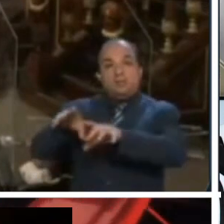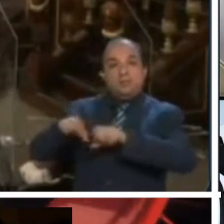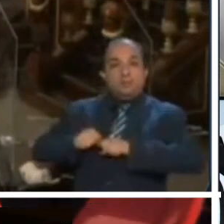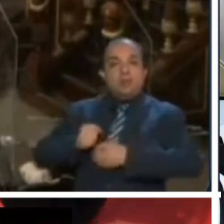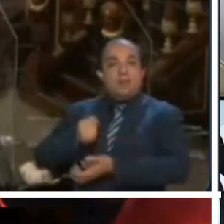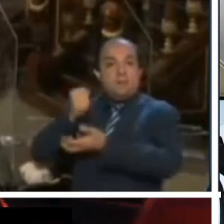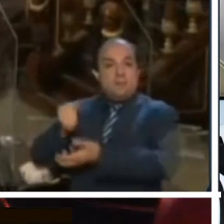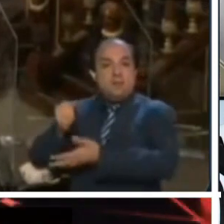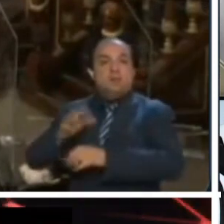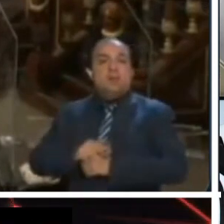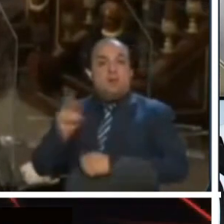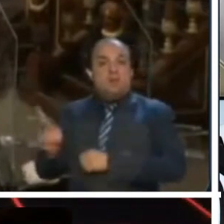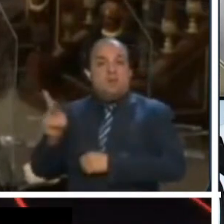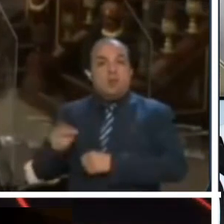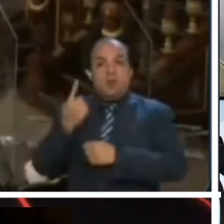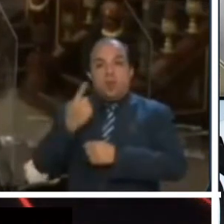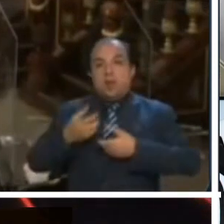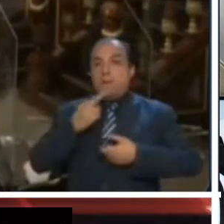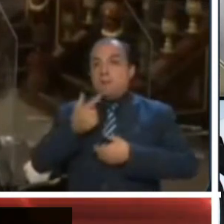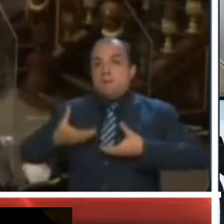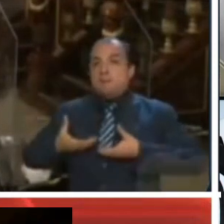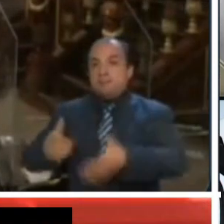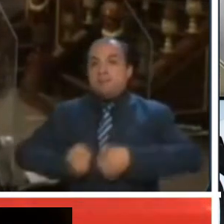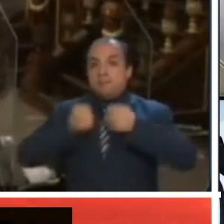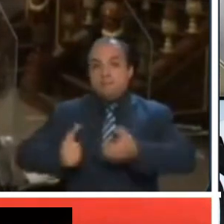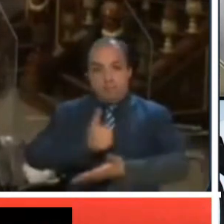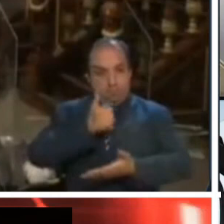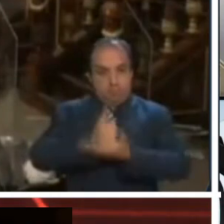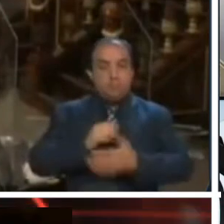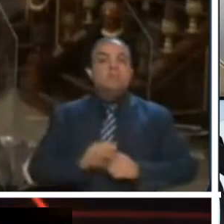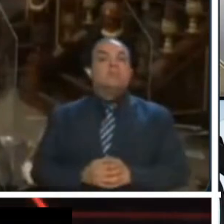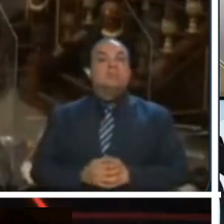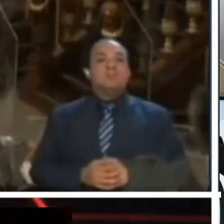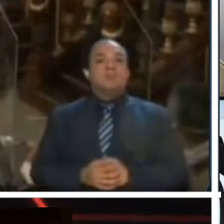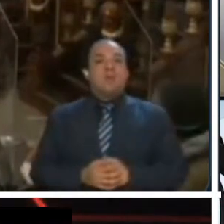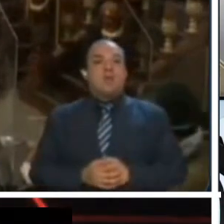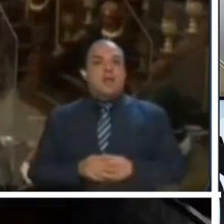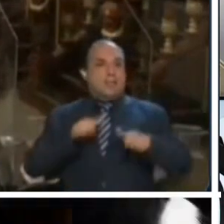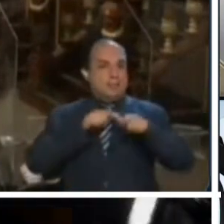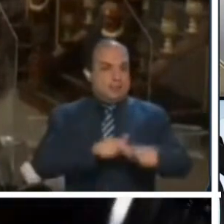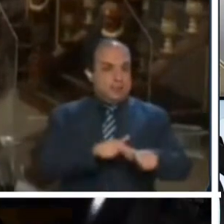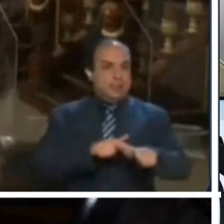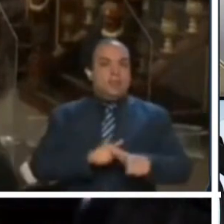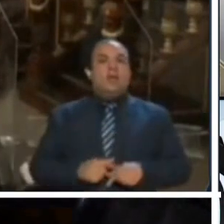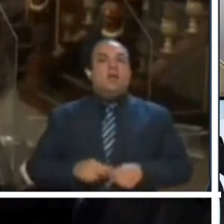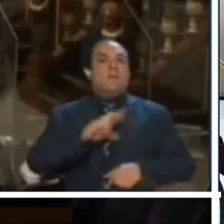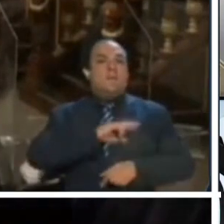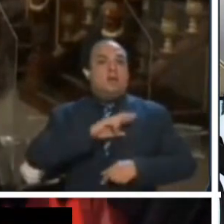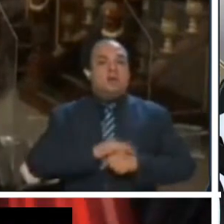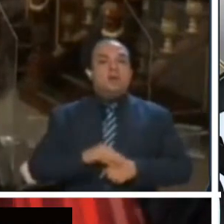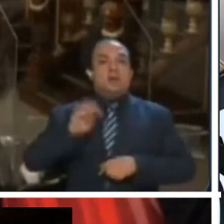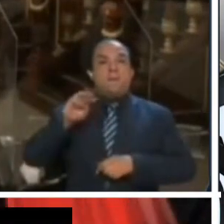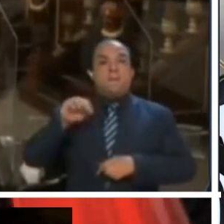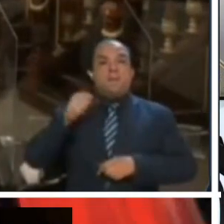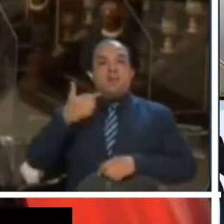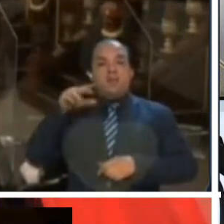públicos como una de las mejores avenidas y más seguras de la ciudad. En vez de seguir privatizando la Magdalena Michuca, la